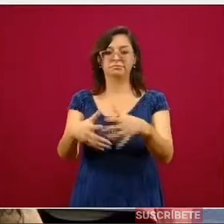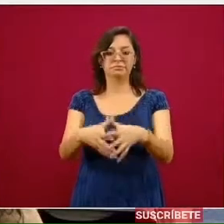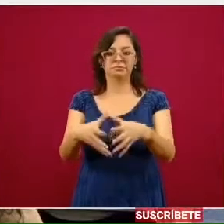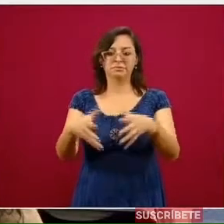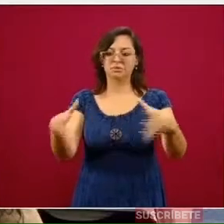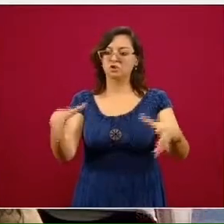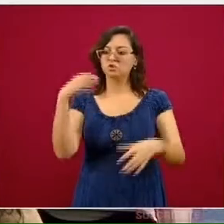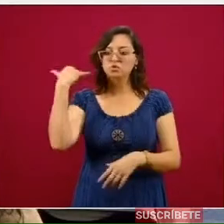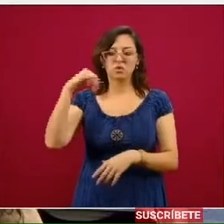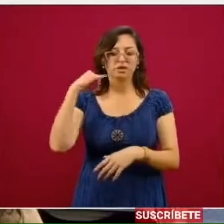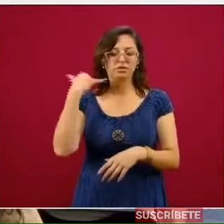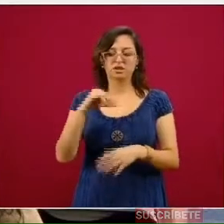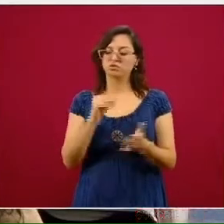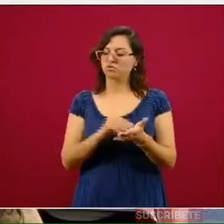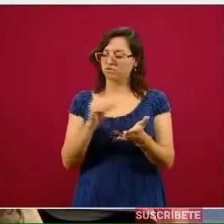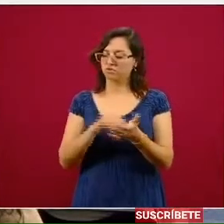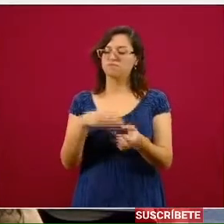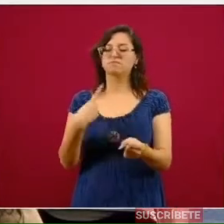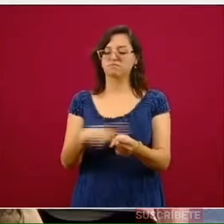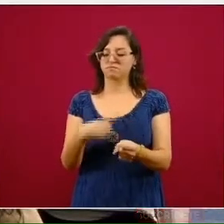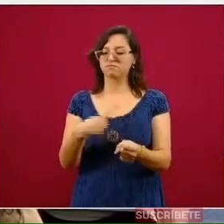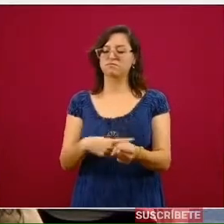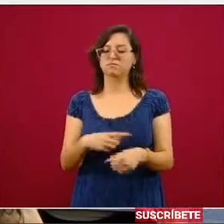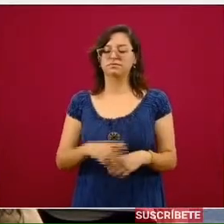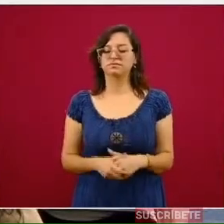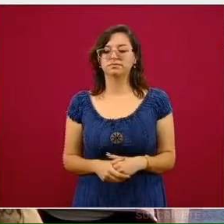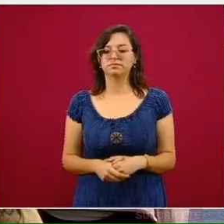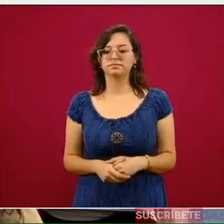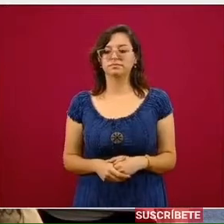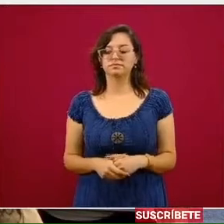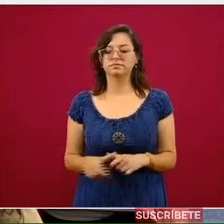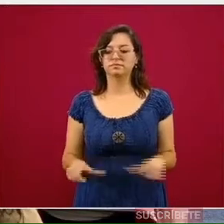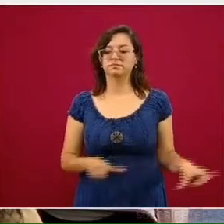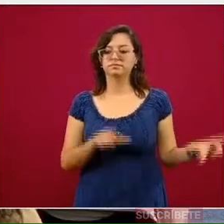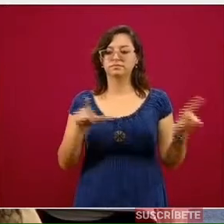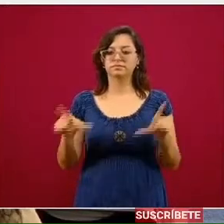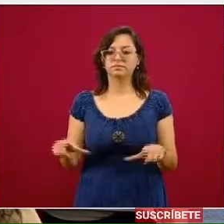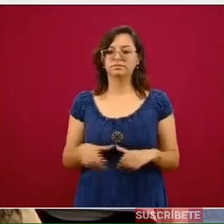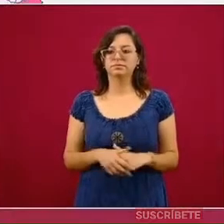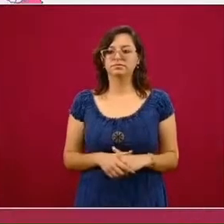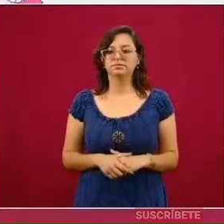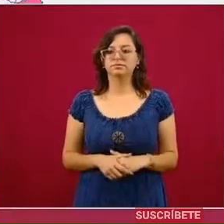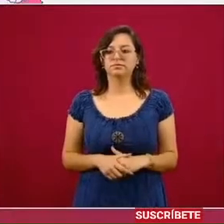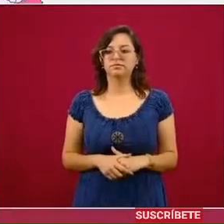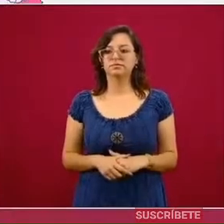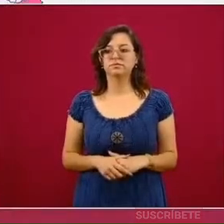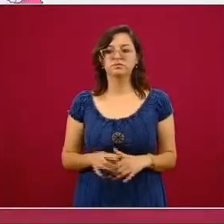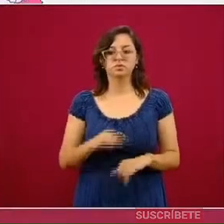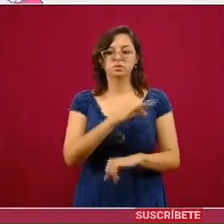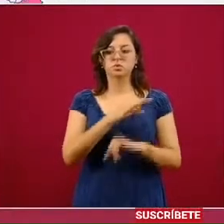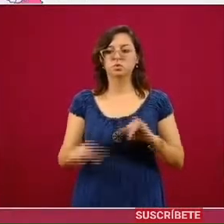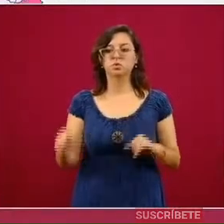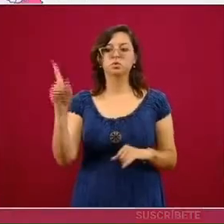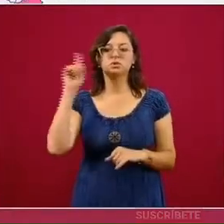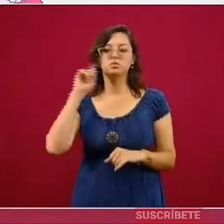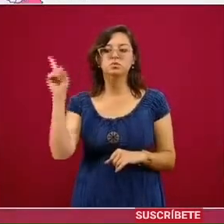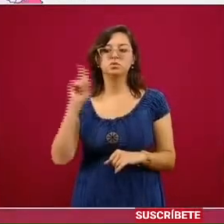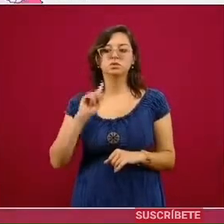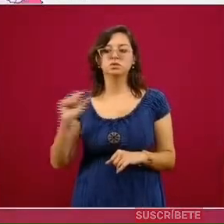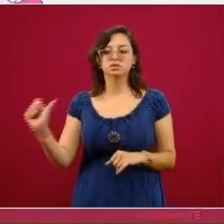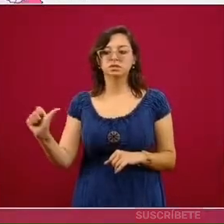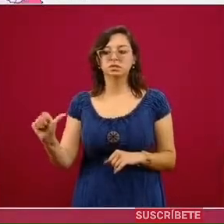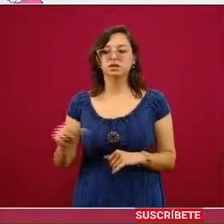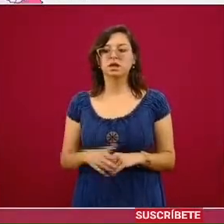contribuyendo a que Yucatán continúe con un incremento en sus casos. Veamos la siguiente, con este terminamos, es el estado de